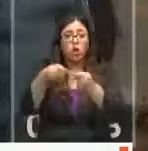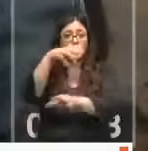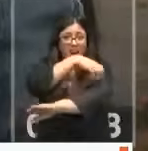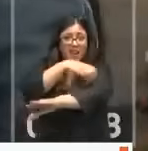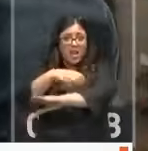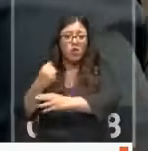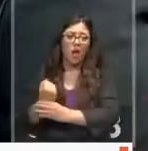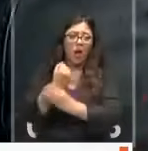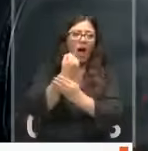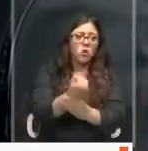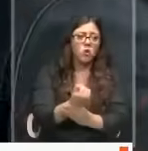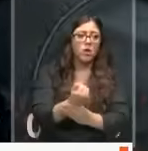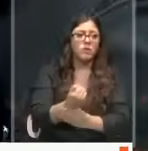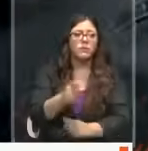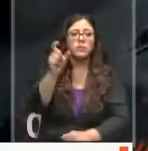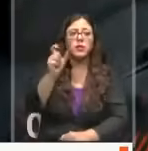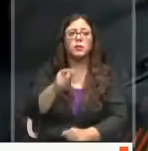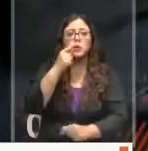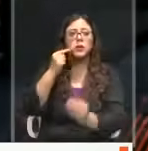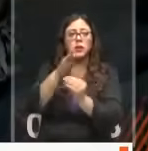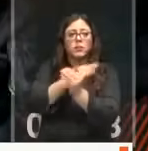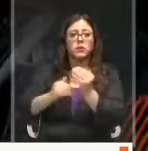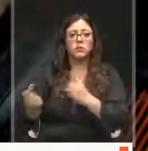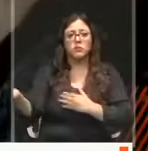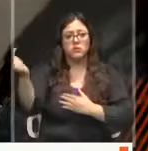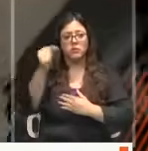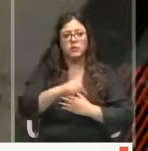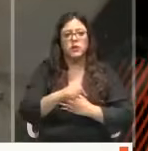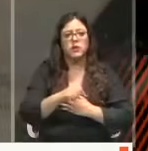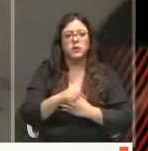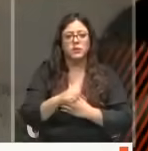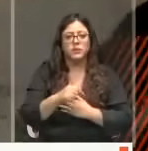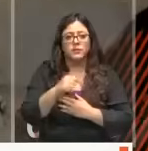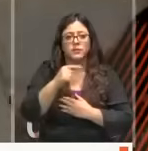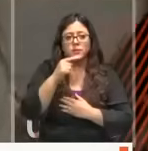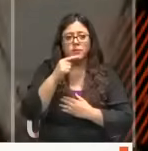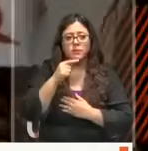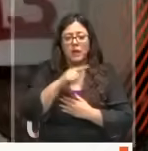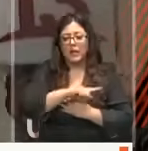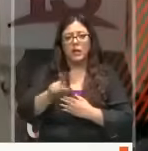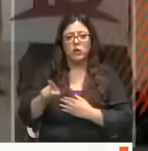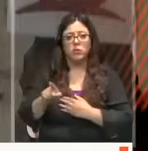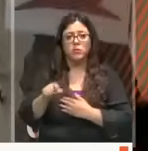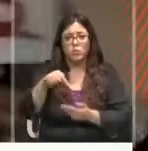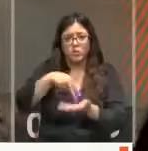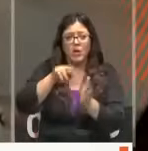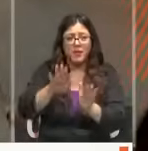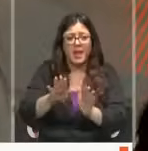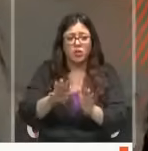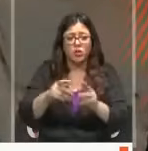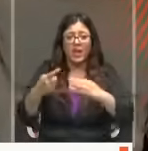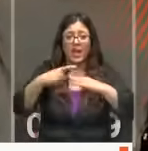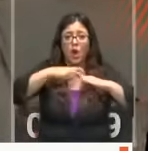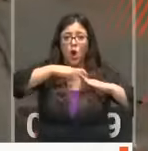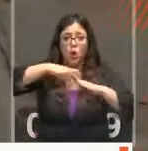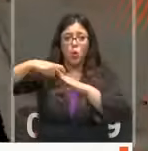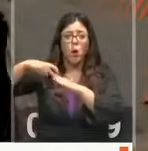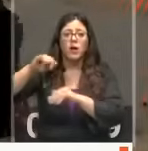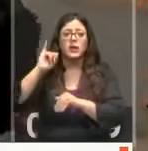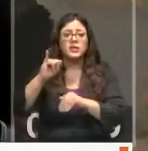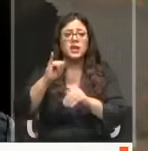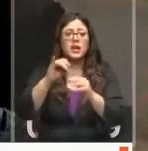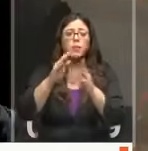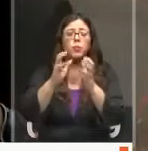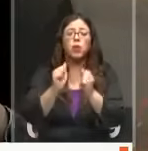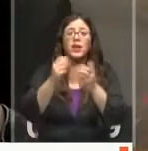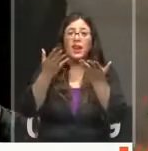regiones. El vecino me invitó, yo al tiro. Al tiro. Y ahora lo único que está esperando es que llegue una grúa, me decía. Sí, para bajar el